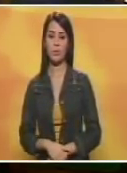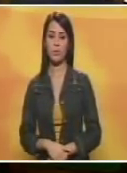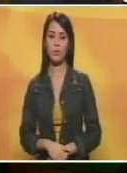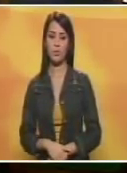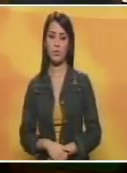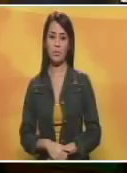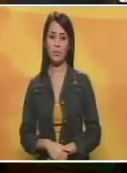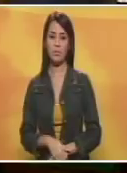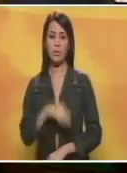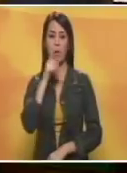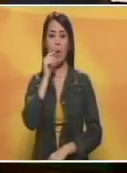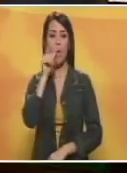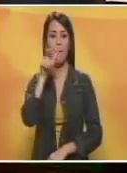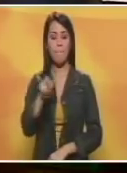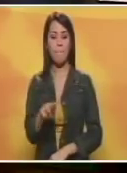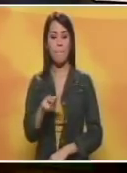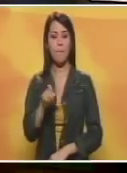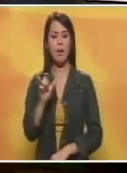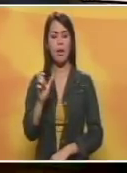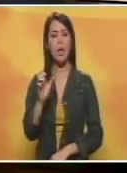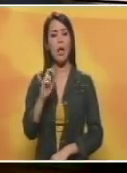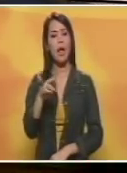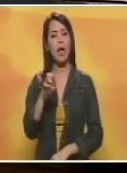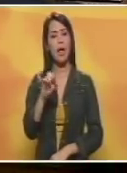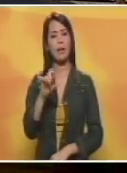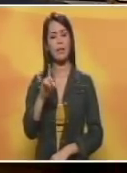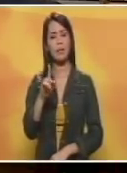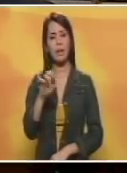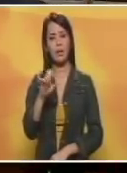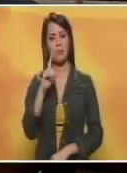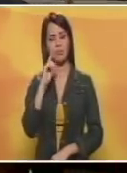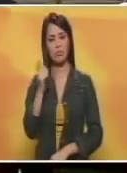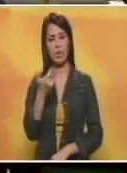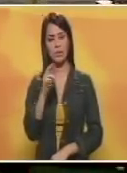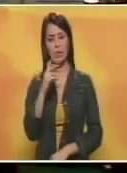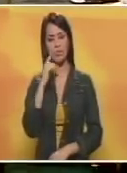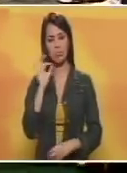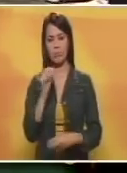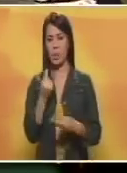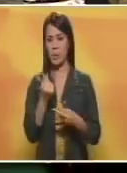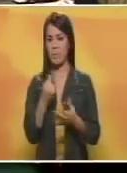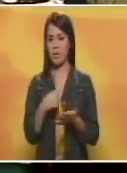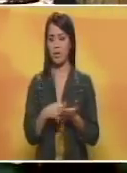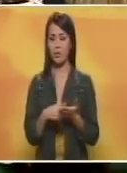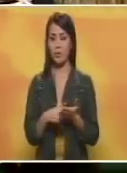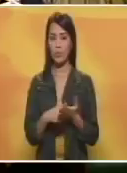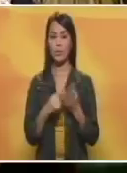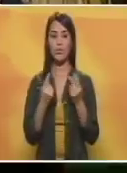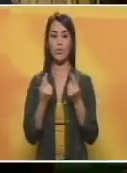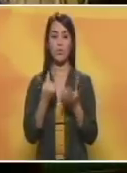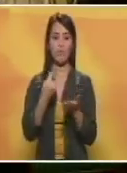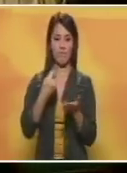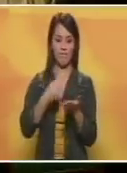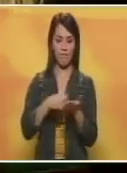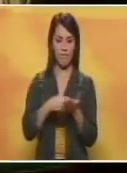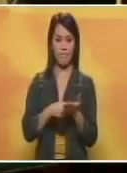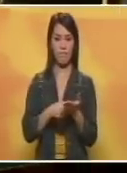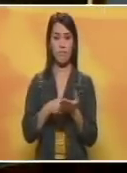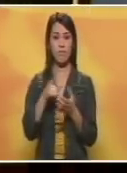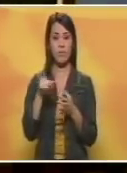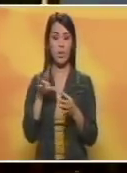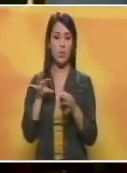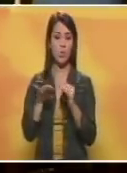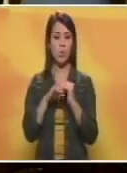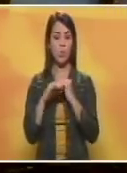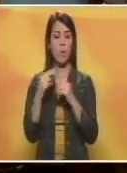que el garcía se refirió al anclaje de precios y salarios al valor del petró y